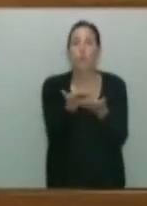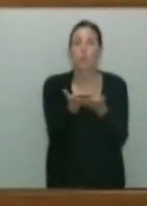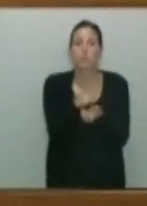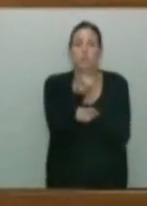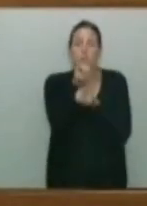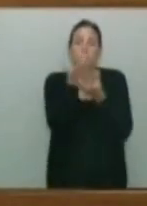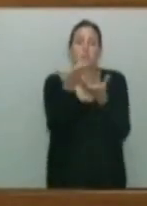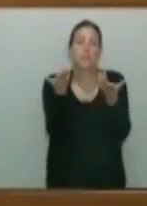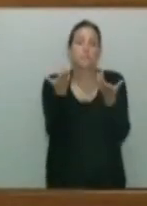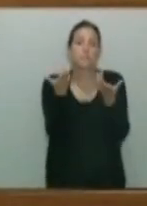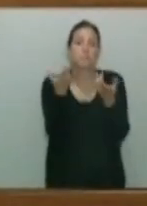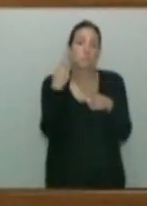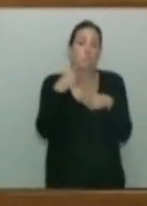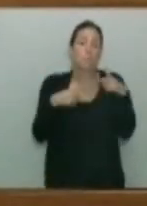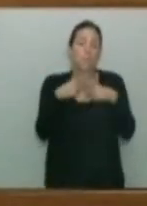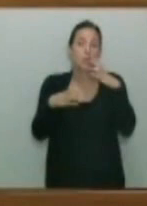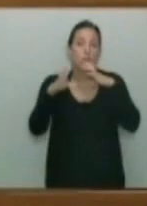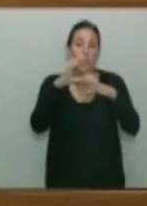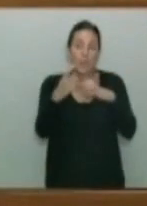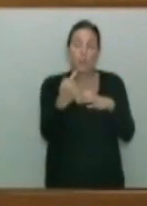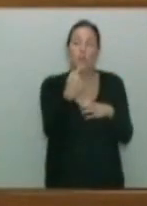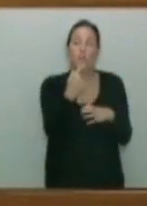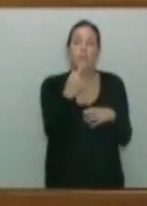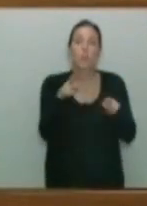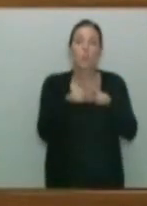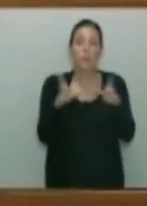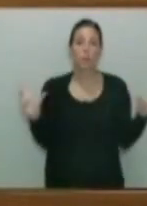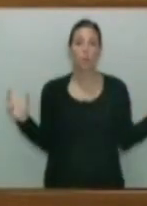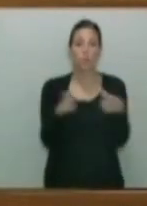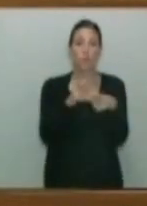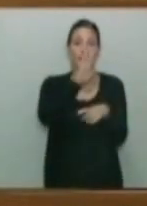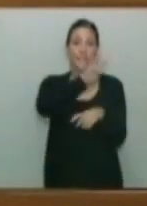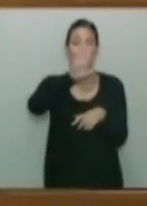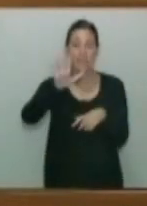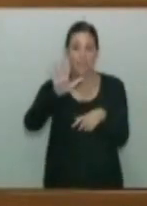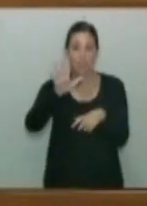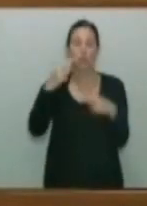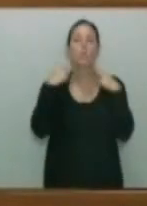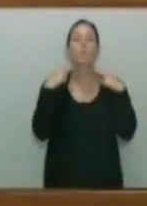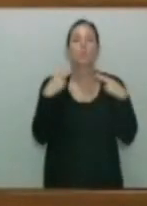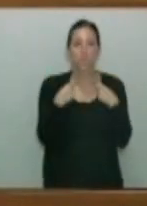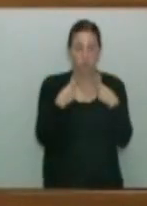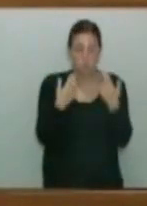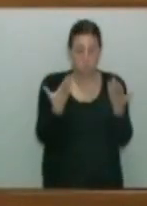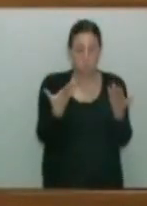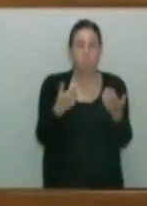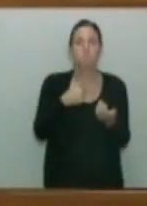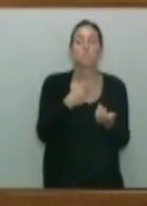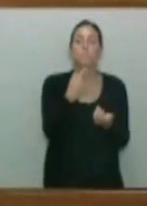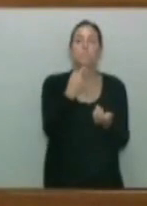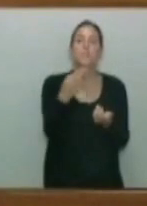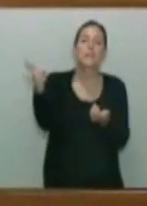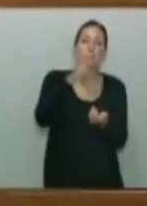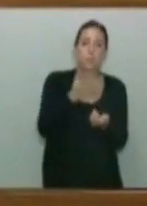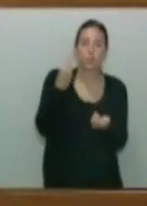medios era que se redujese esta Cámara a 35 diputados. Voy a reiterar aquí ahora mismo lo que ya dije en la comisión,